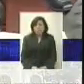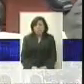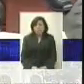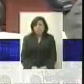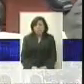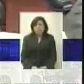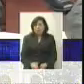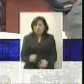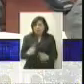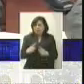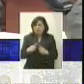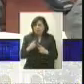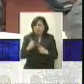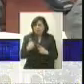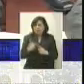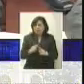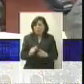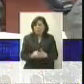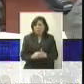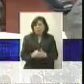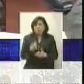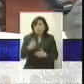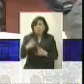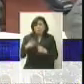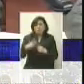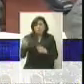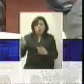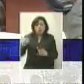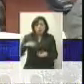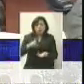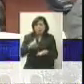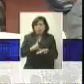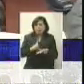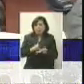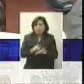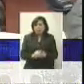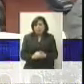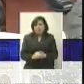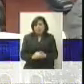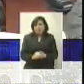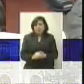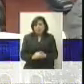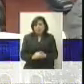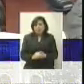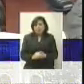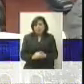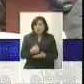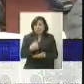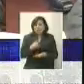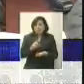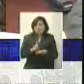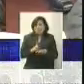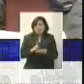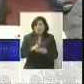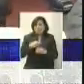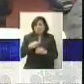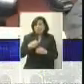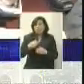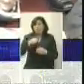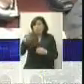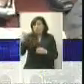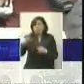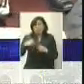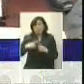El general Arteta, que estaba en Tumbes, ahora está en Lima. Y yo, que estaba en Lima Provincias, ahora estoy